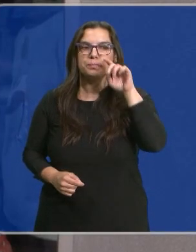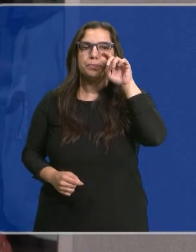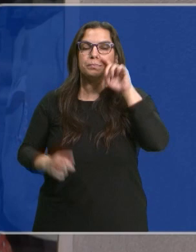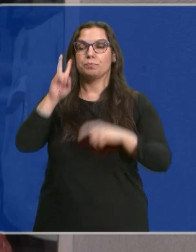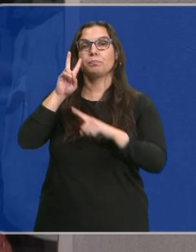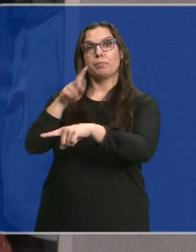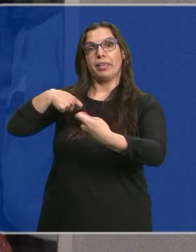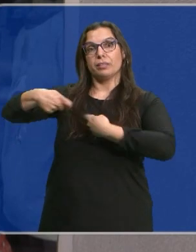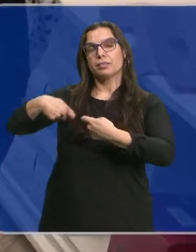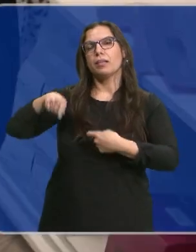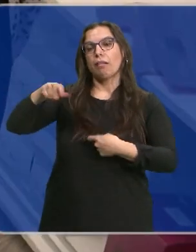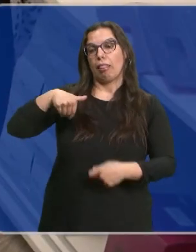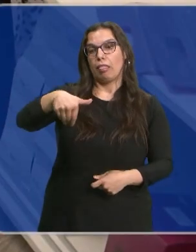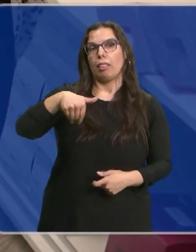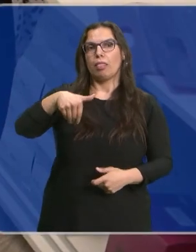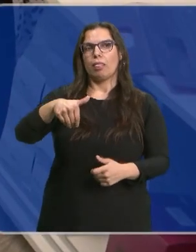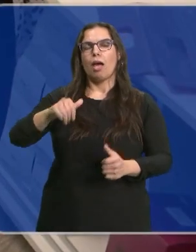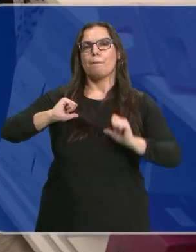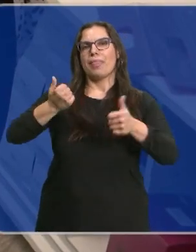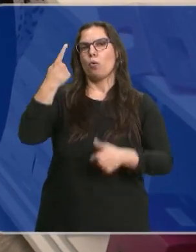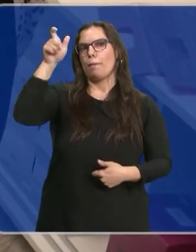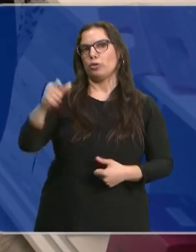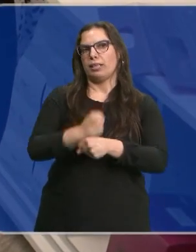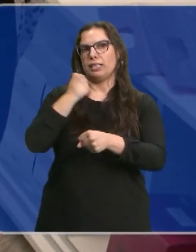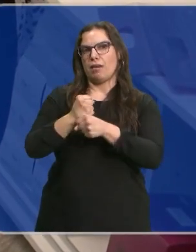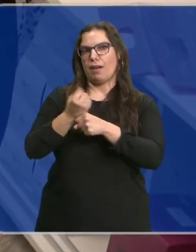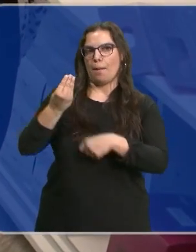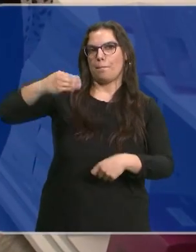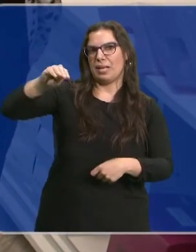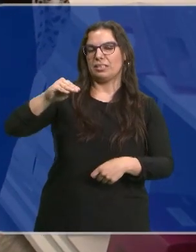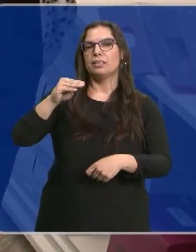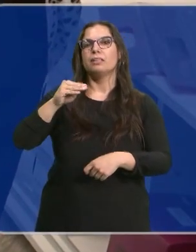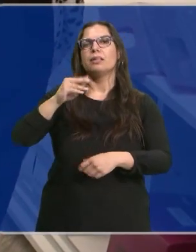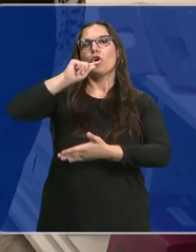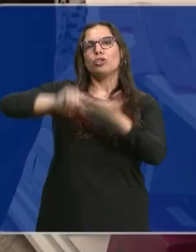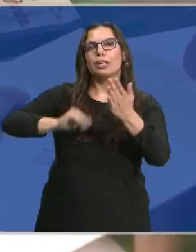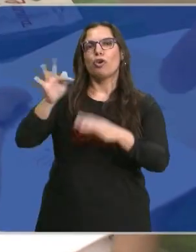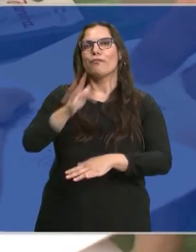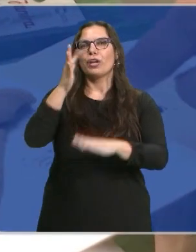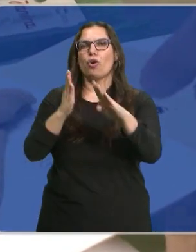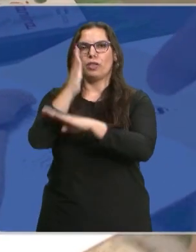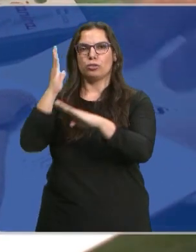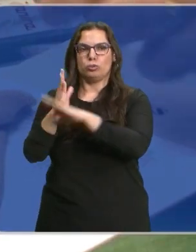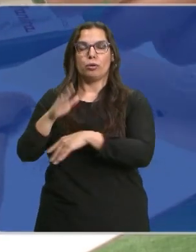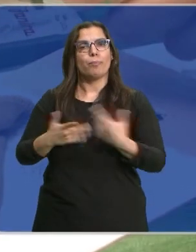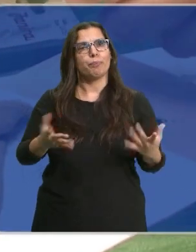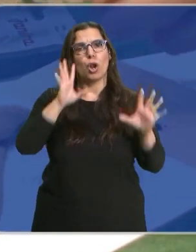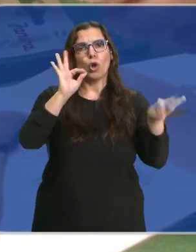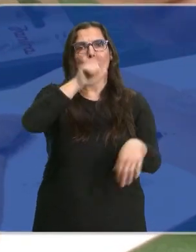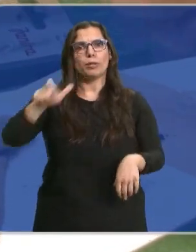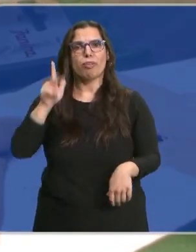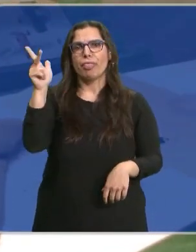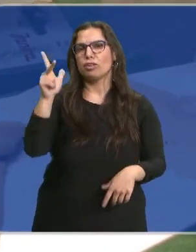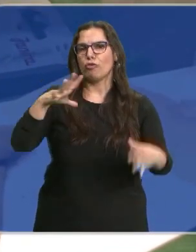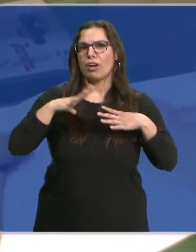En este comercio se incorporará pronto una trabajadora más. Será fija discontinua. Pensemos que la gente tiene derecho a sus merecidas vacaciones y